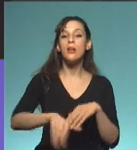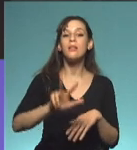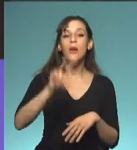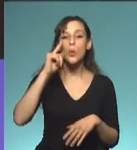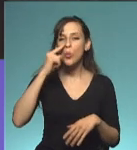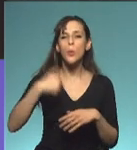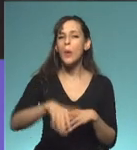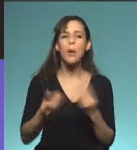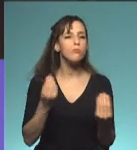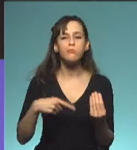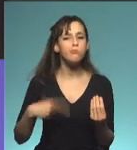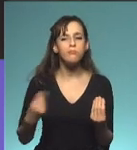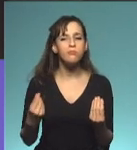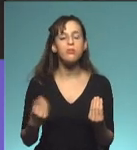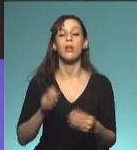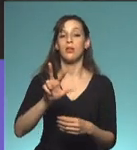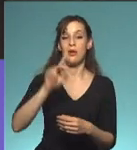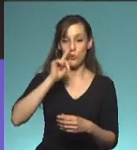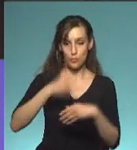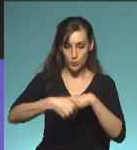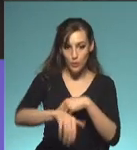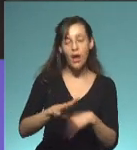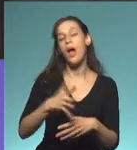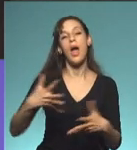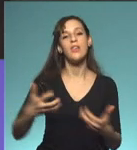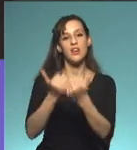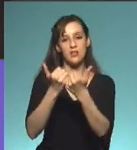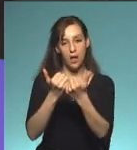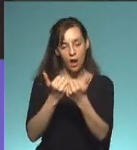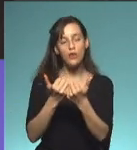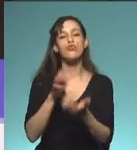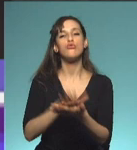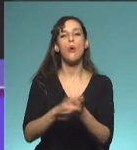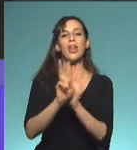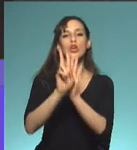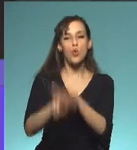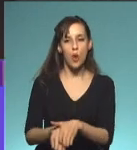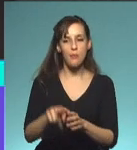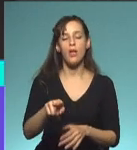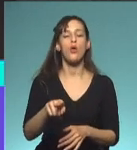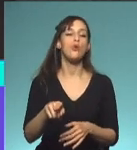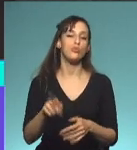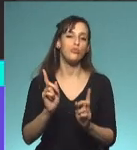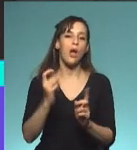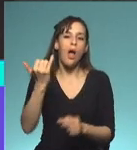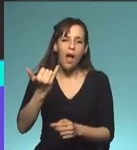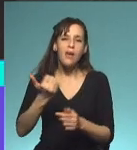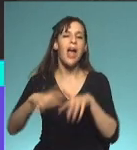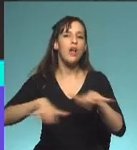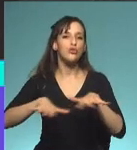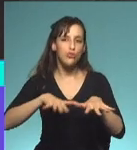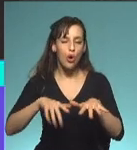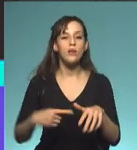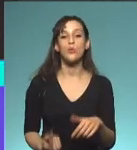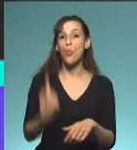de junio? Bueno, el 3 de junio es un nuevo aniversario del Ni Una Menos, a propósito, y hay muchas acciones. Una de ellas tiene